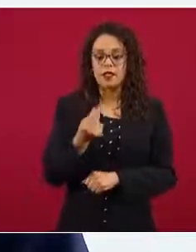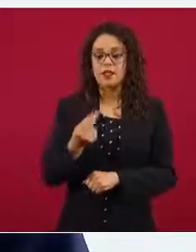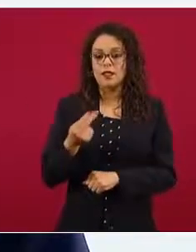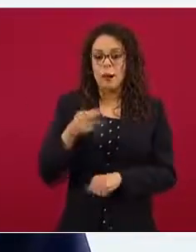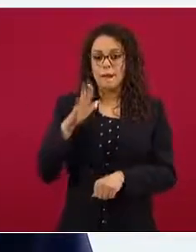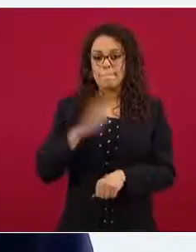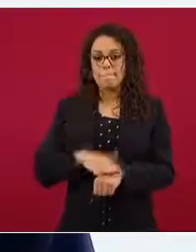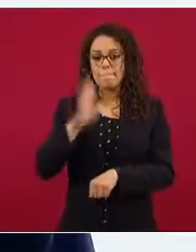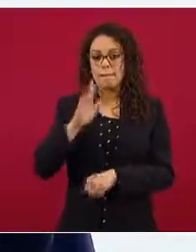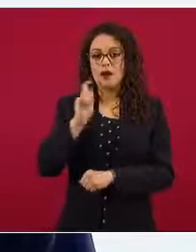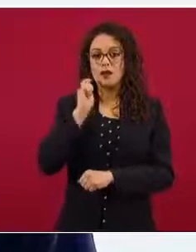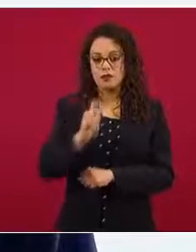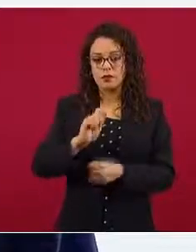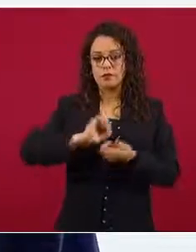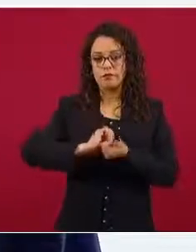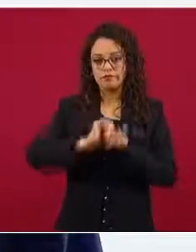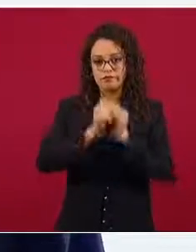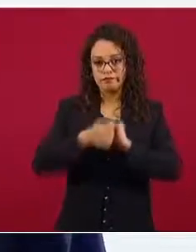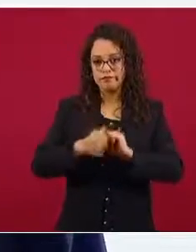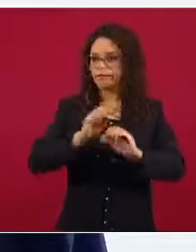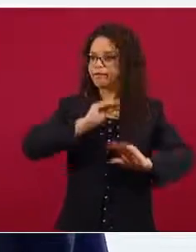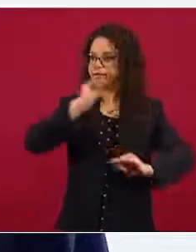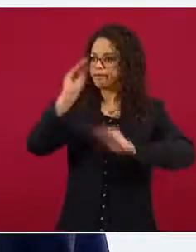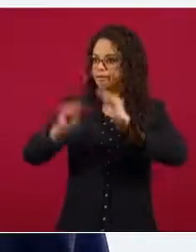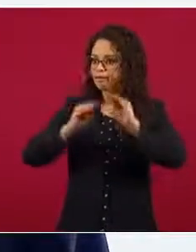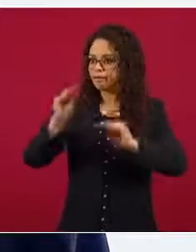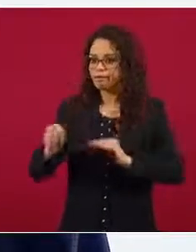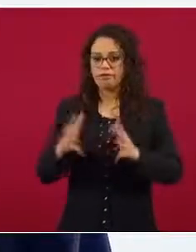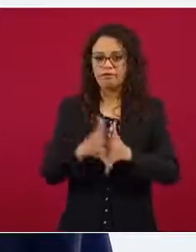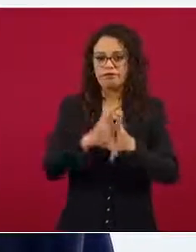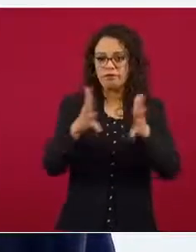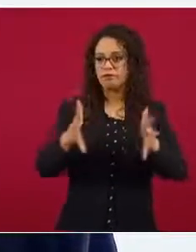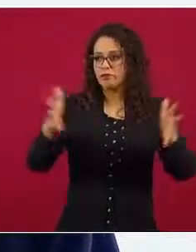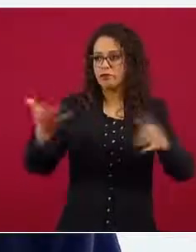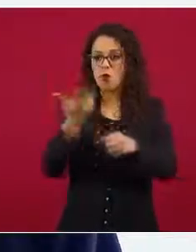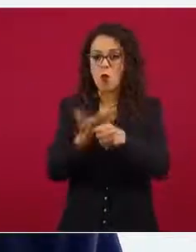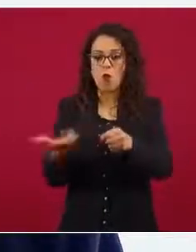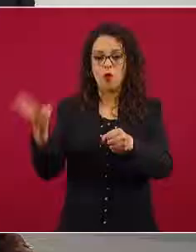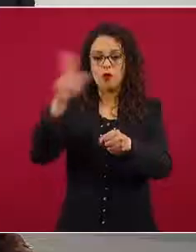de camas y equipando